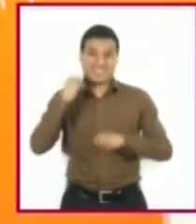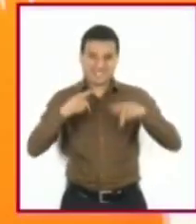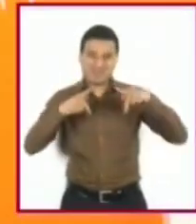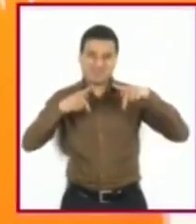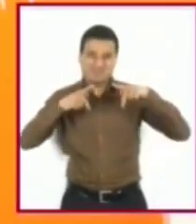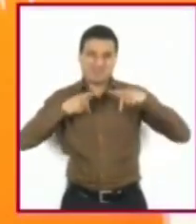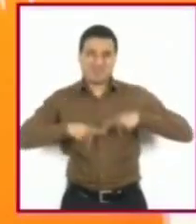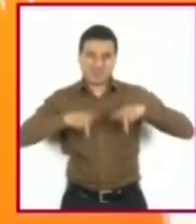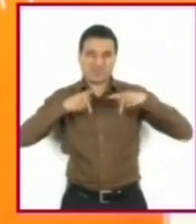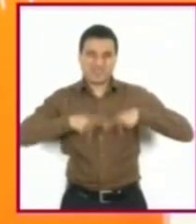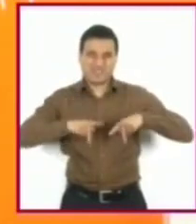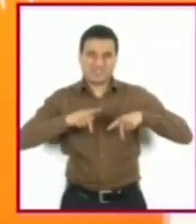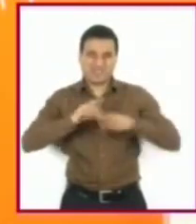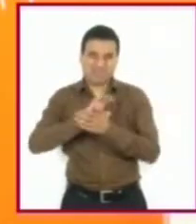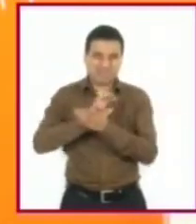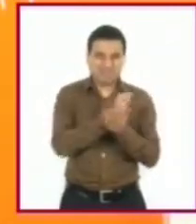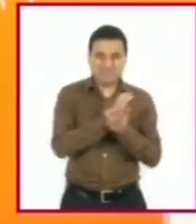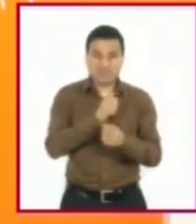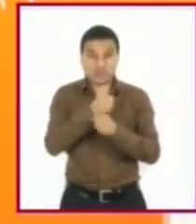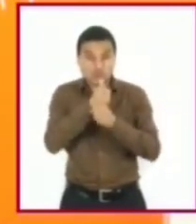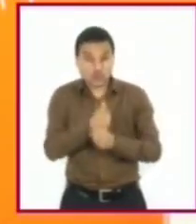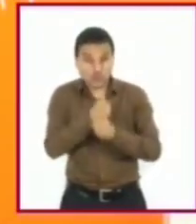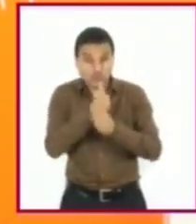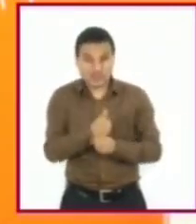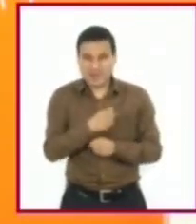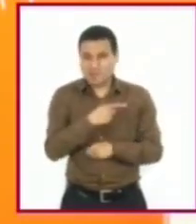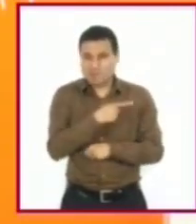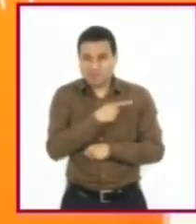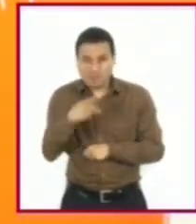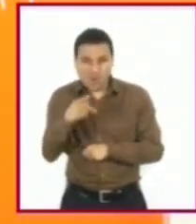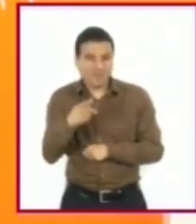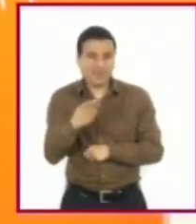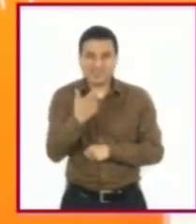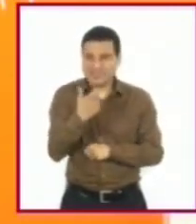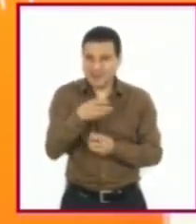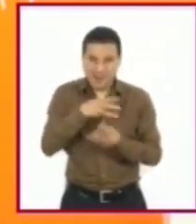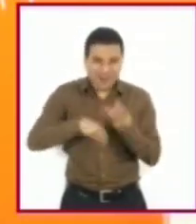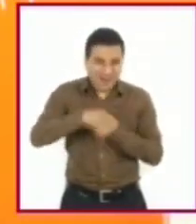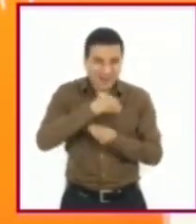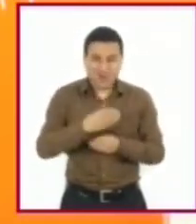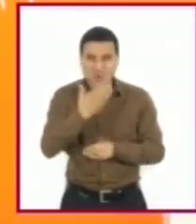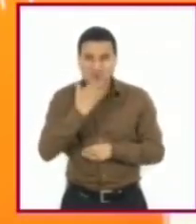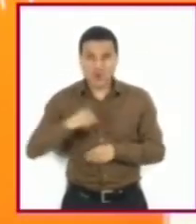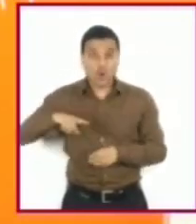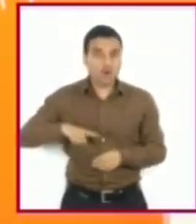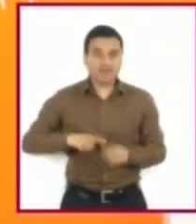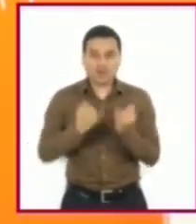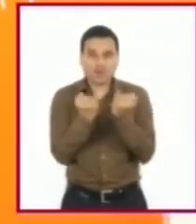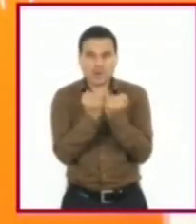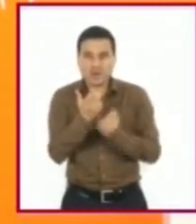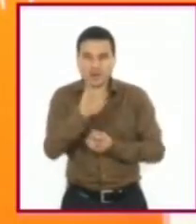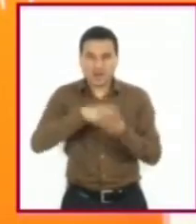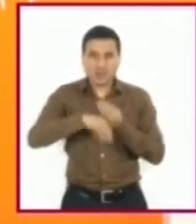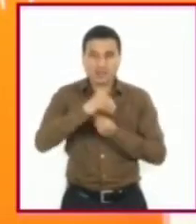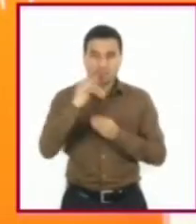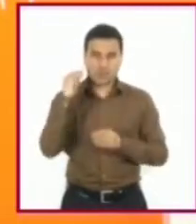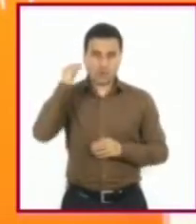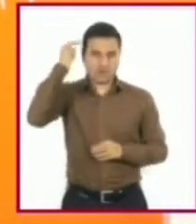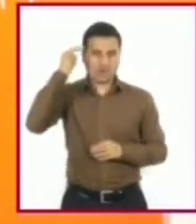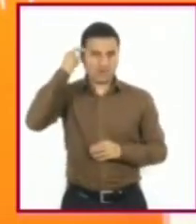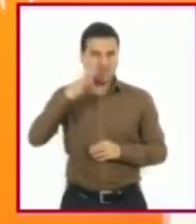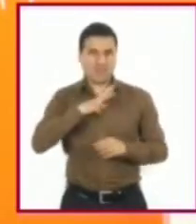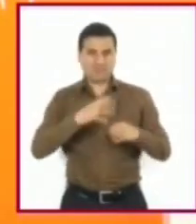estructura estamental del antiguo régimen, la pobreza, la bancarrota del país y la opulencia en la que vivía el rey y la